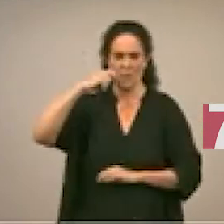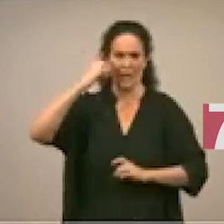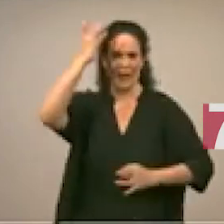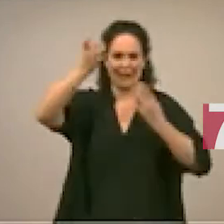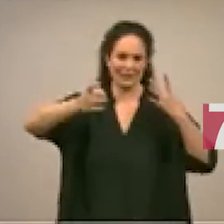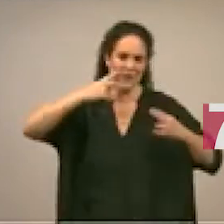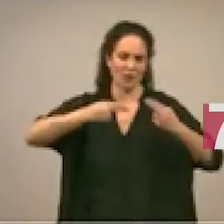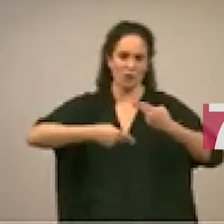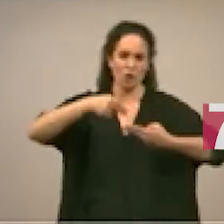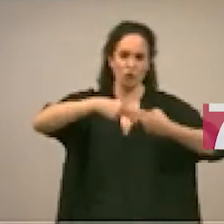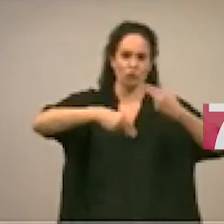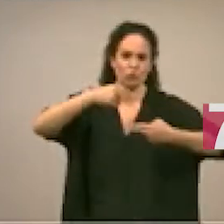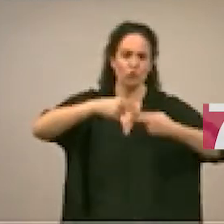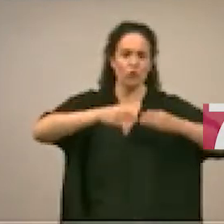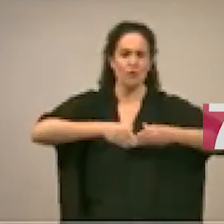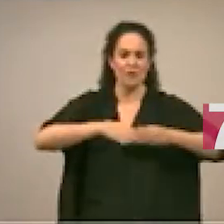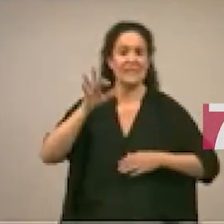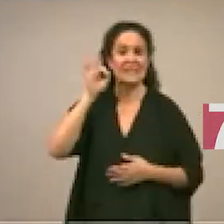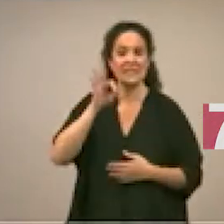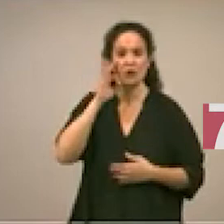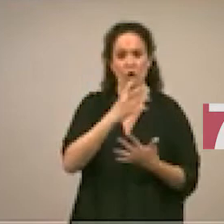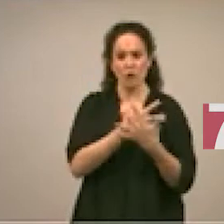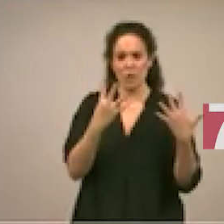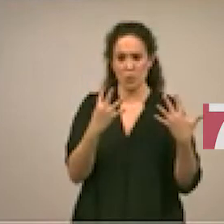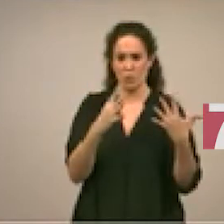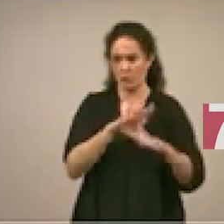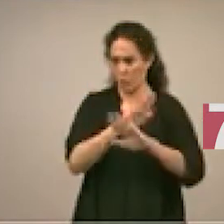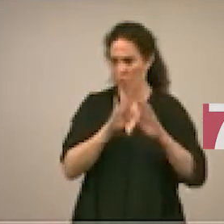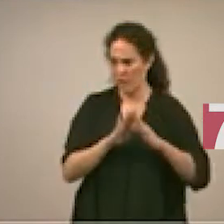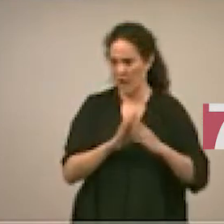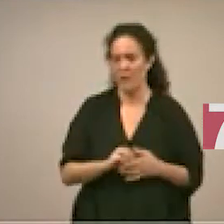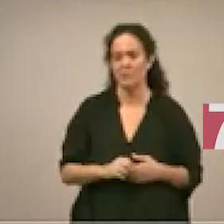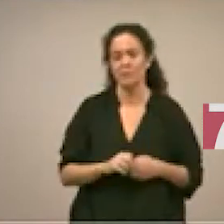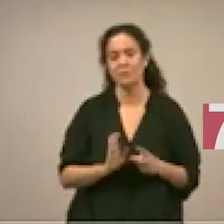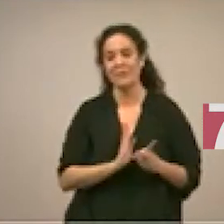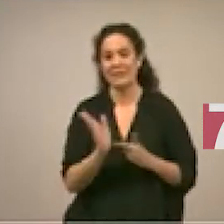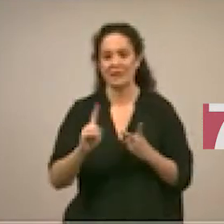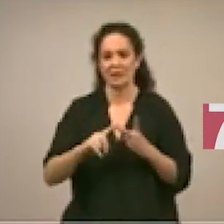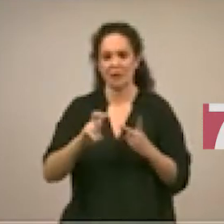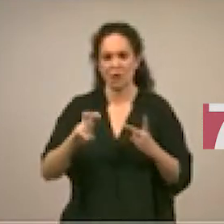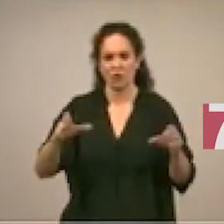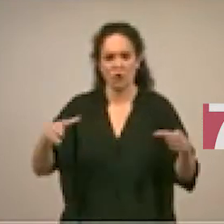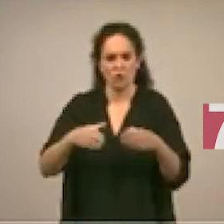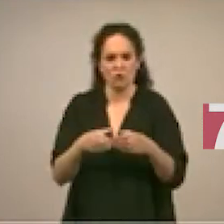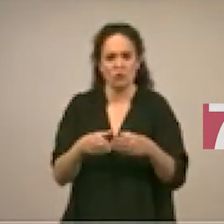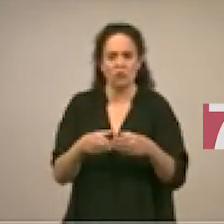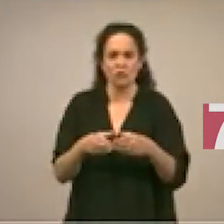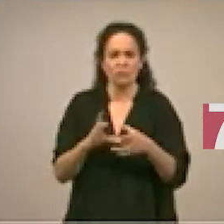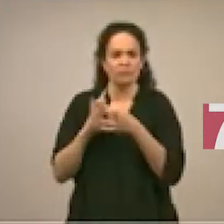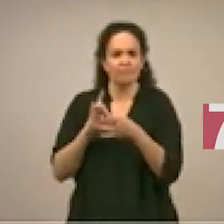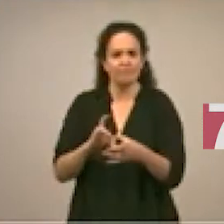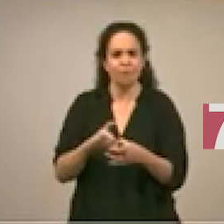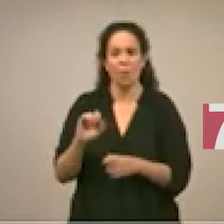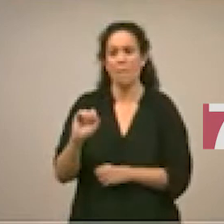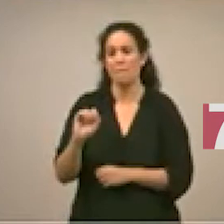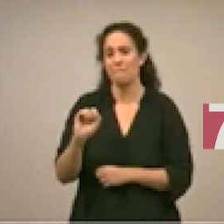constructiva naval de finales del siglo 19 y hay otros elementos que tienen que ver con el primer